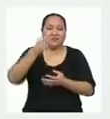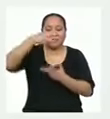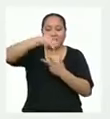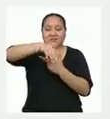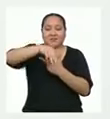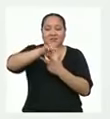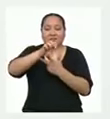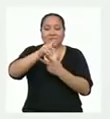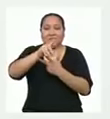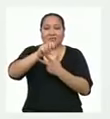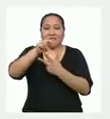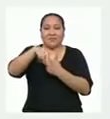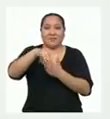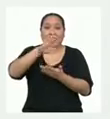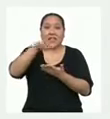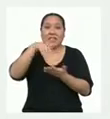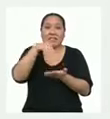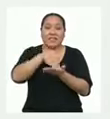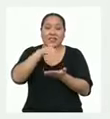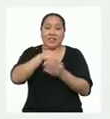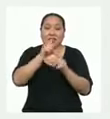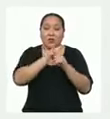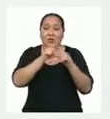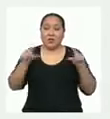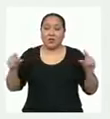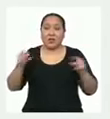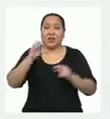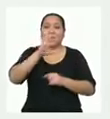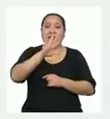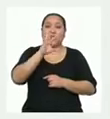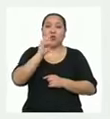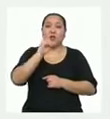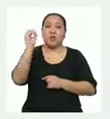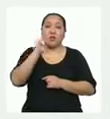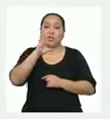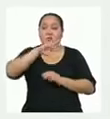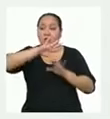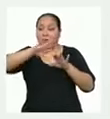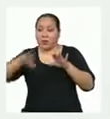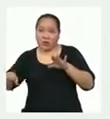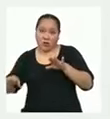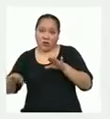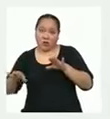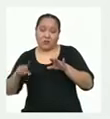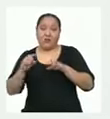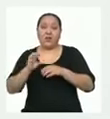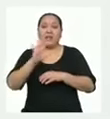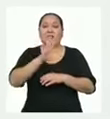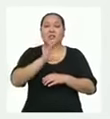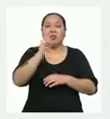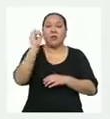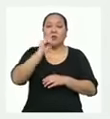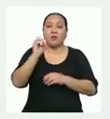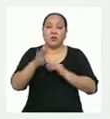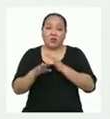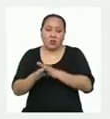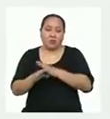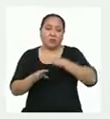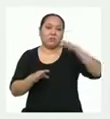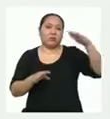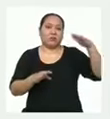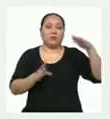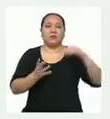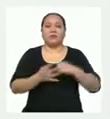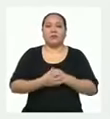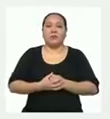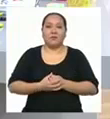mediana es el valor central de la muestra, el 50% de los datos son menores o iguales y el otro 50% de los datos